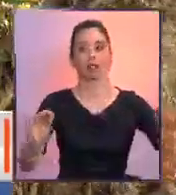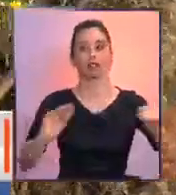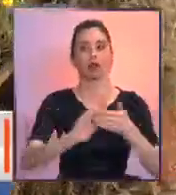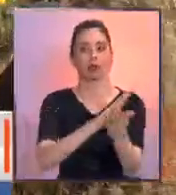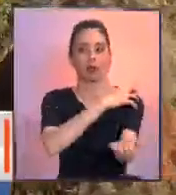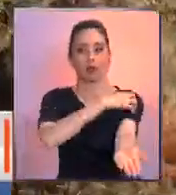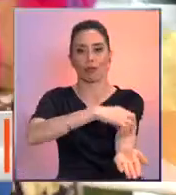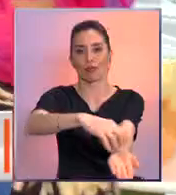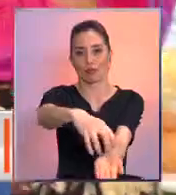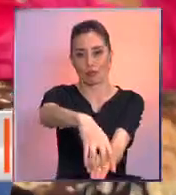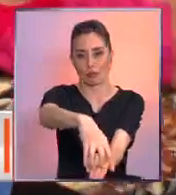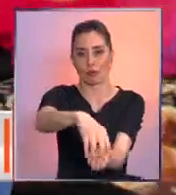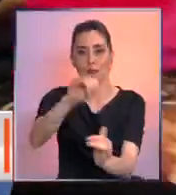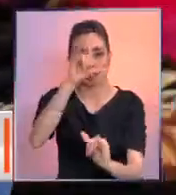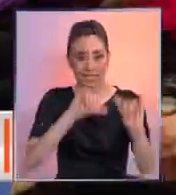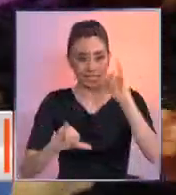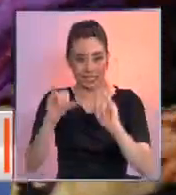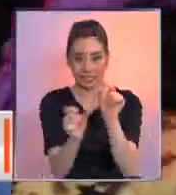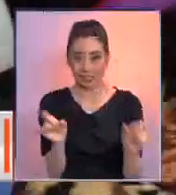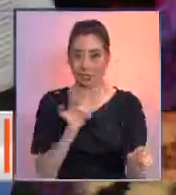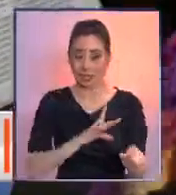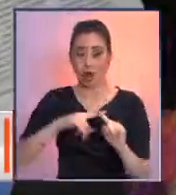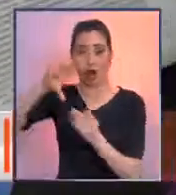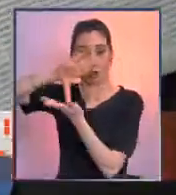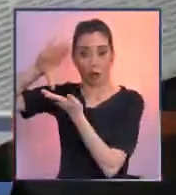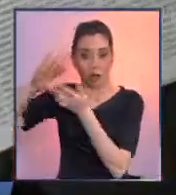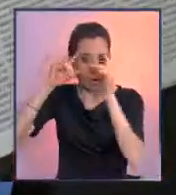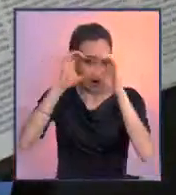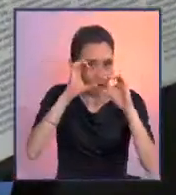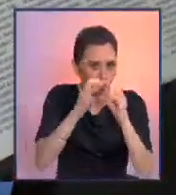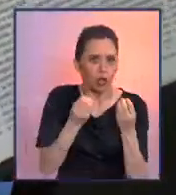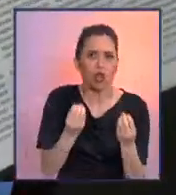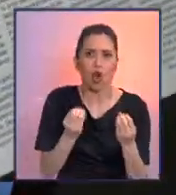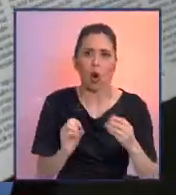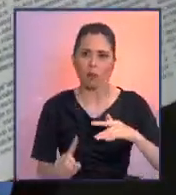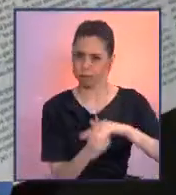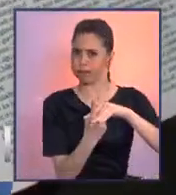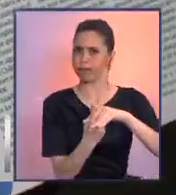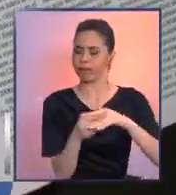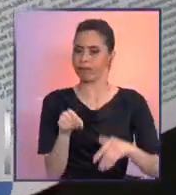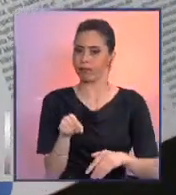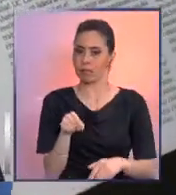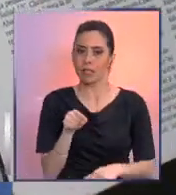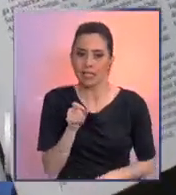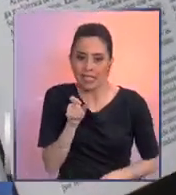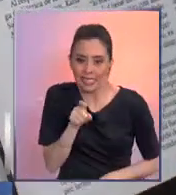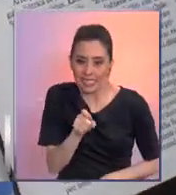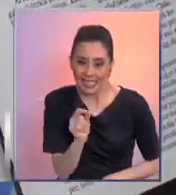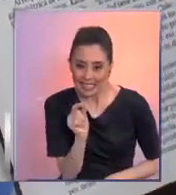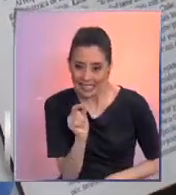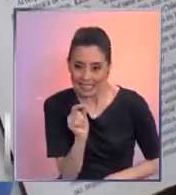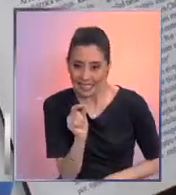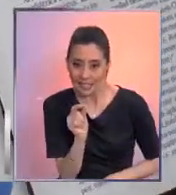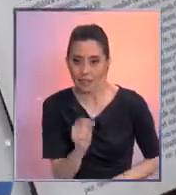país, mientras científicos chilenos y extranjeros buscan la explicación a la llegada de esta bacteria.